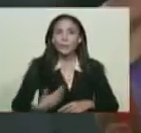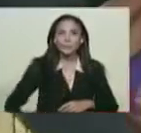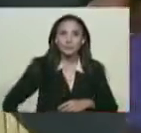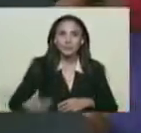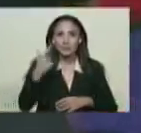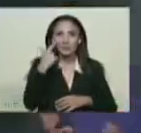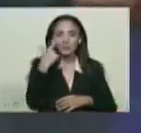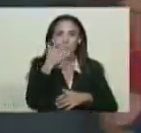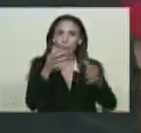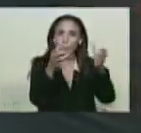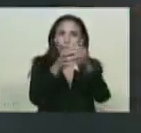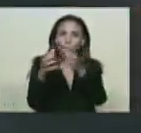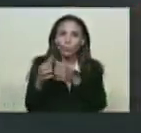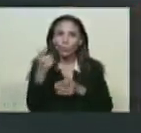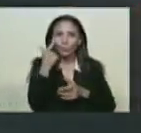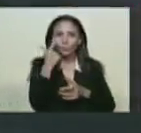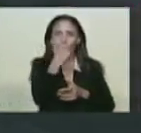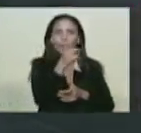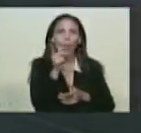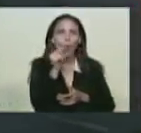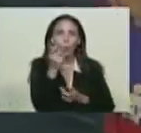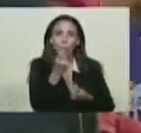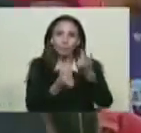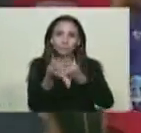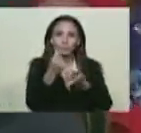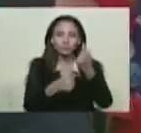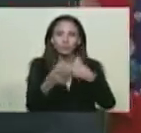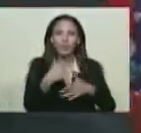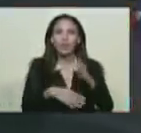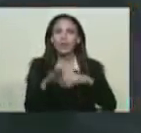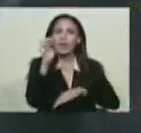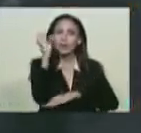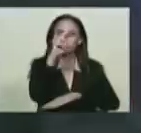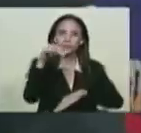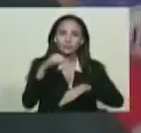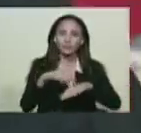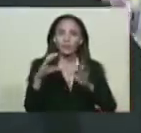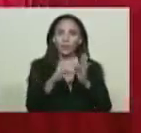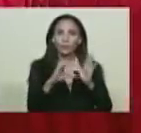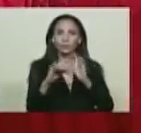de la Comisión de Economía de la Asamblea Nacional Constituyente. Bienvenido.